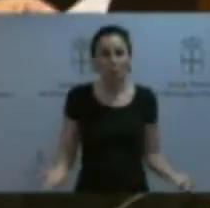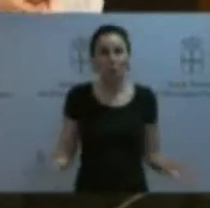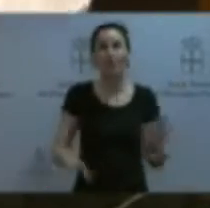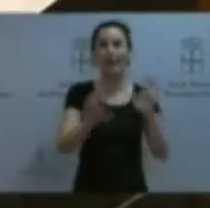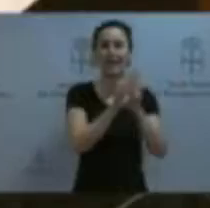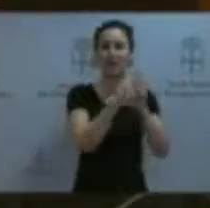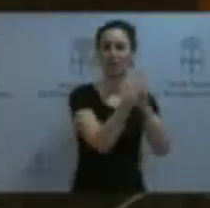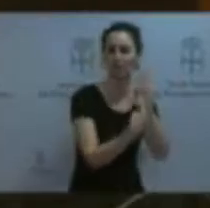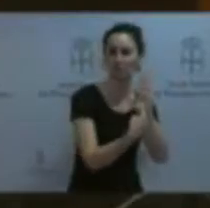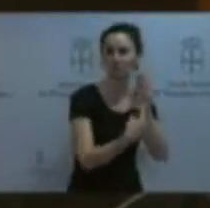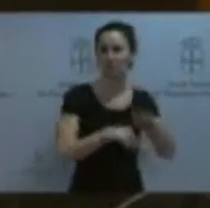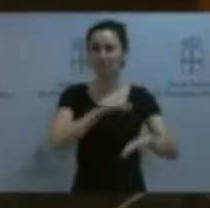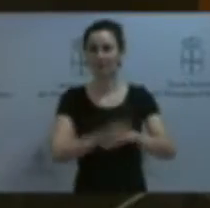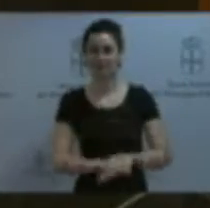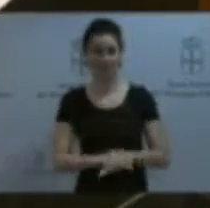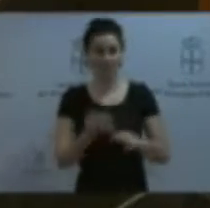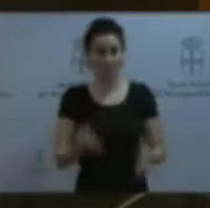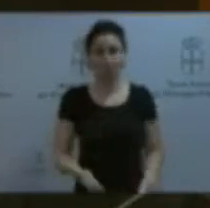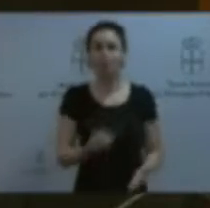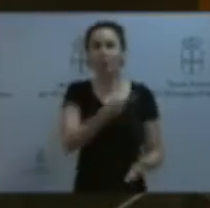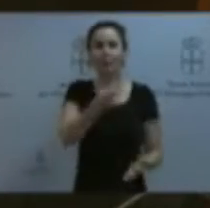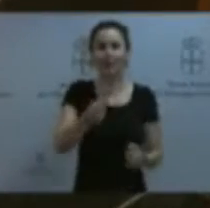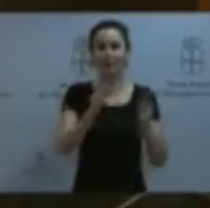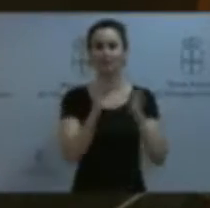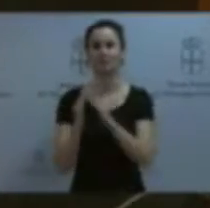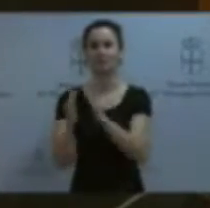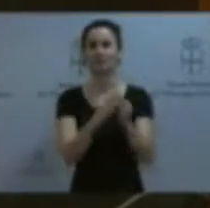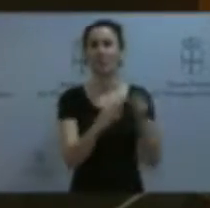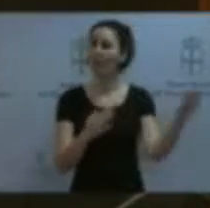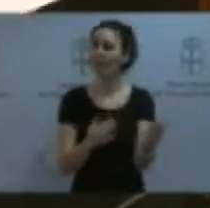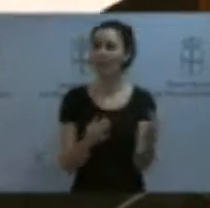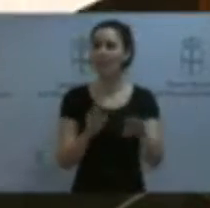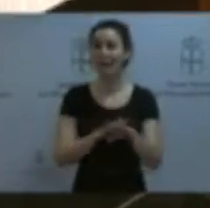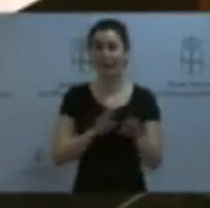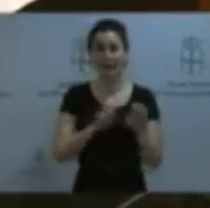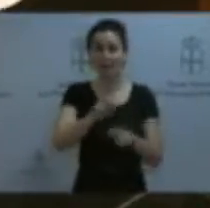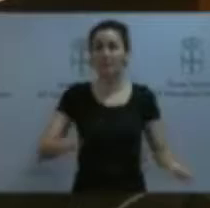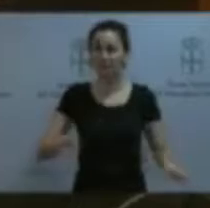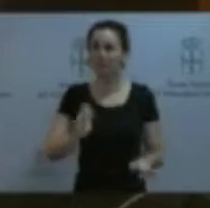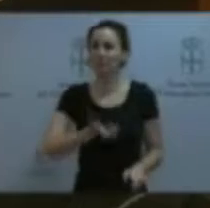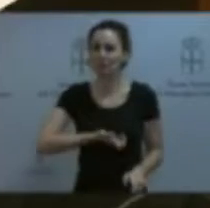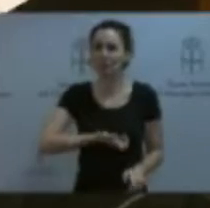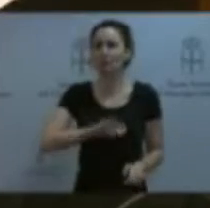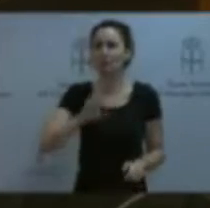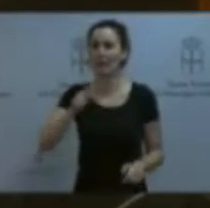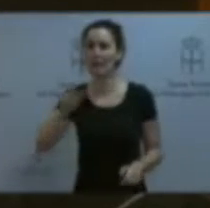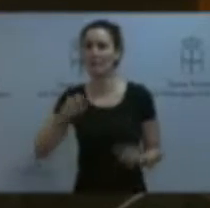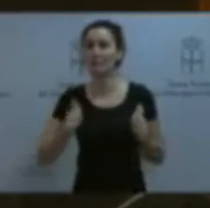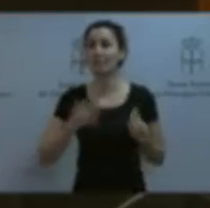legislación, 100 espacio para 100 viviendas tendrían que ser para los vecinos de Aller, en este caso, para el Ayuntamiento de Aller. Se le